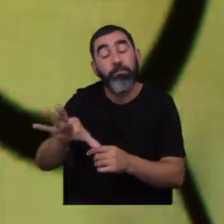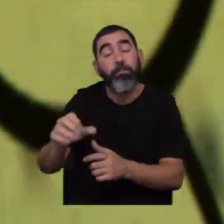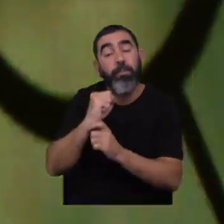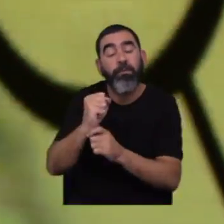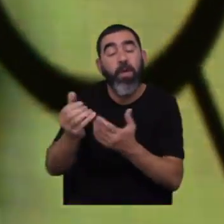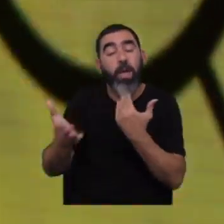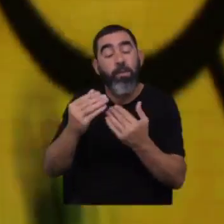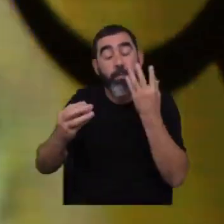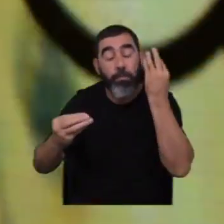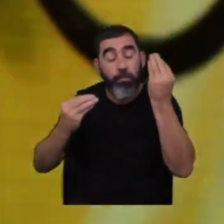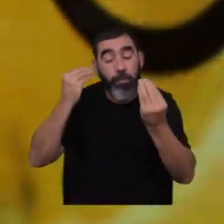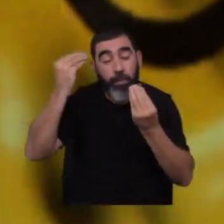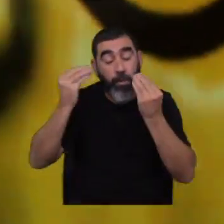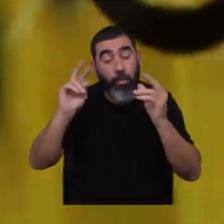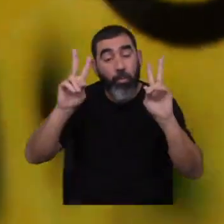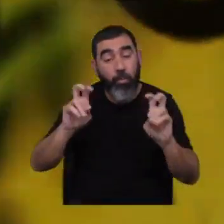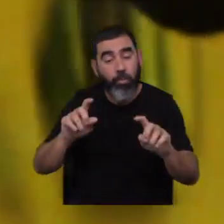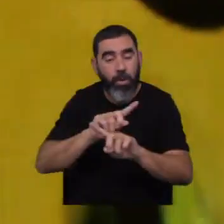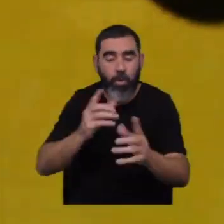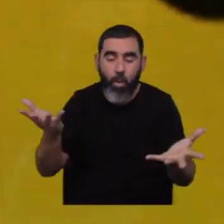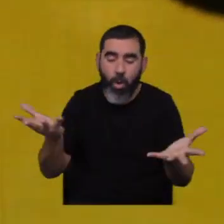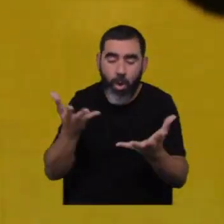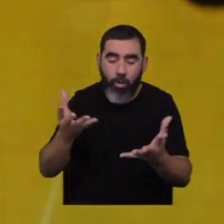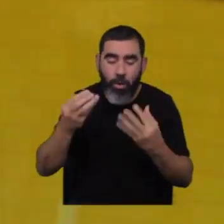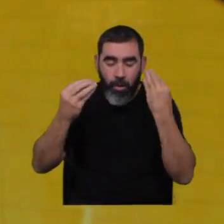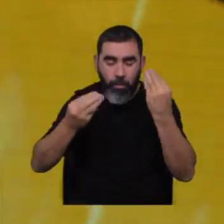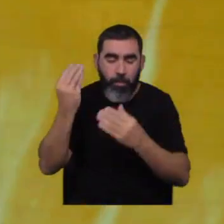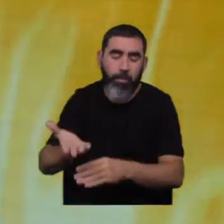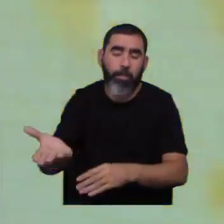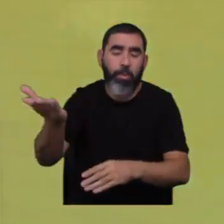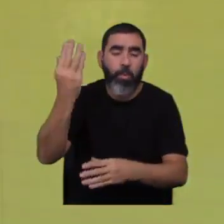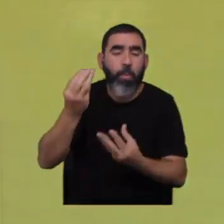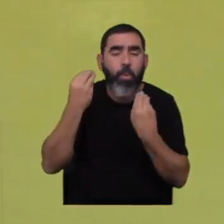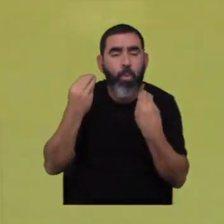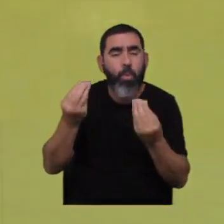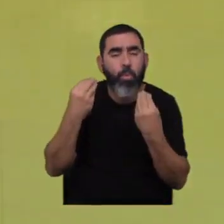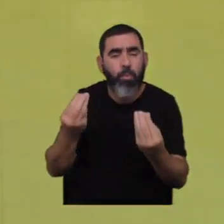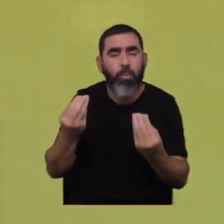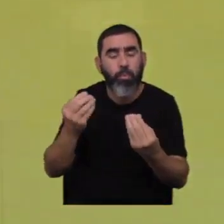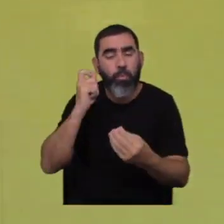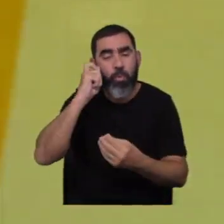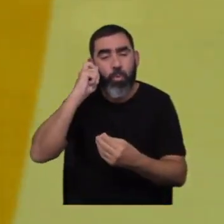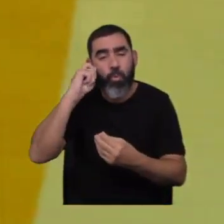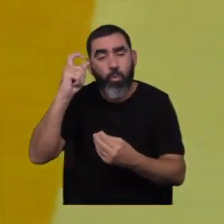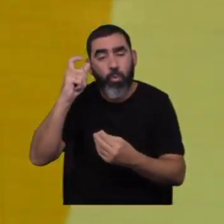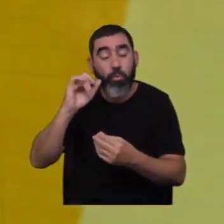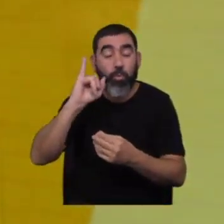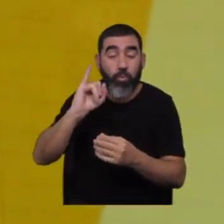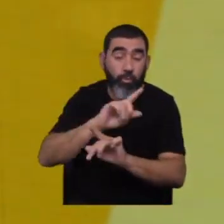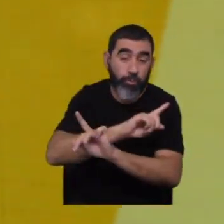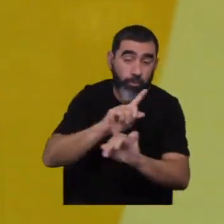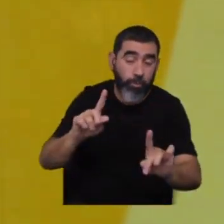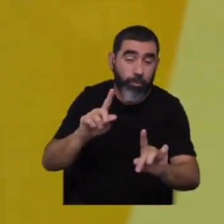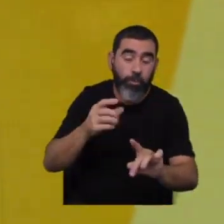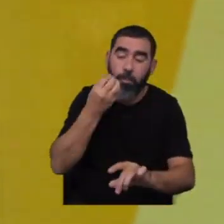sobre algo que nos preocupa mucho, que no es de ahora, que preocupa a mucha gente desde hace mucho tiempo, es cómo llega el conocimiento o no